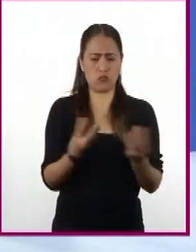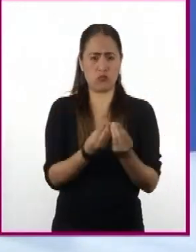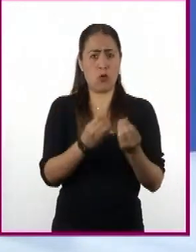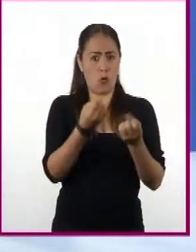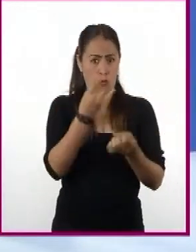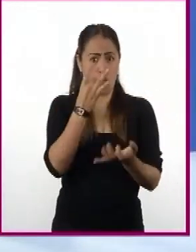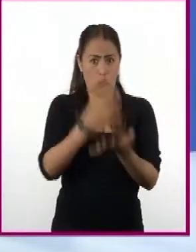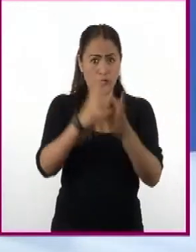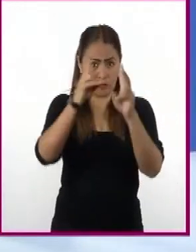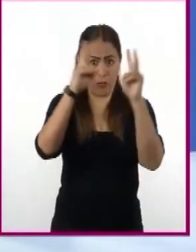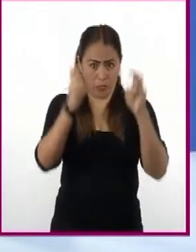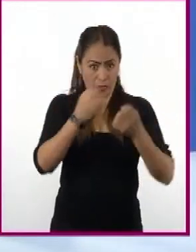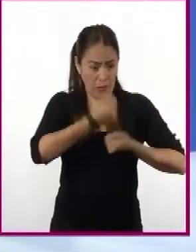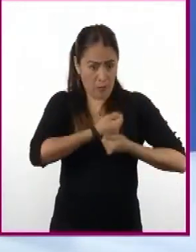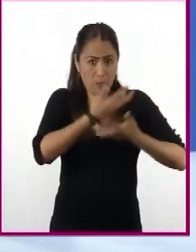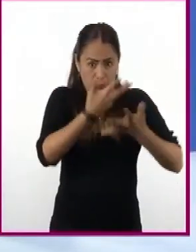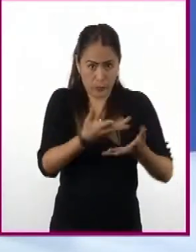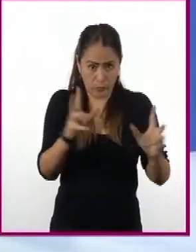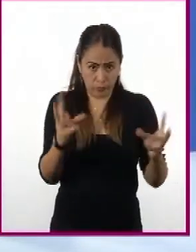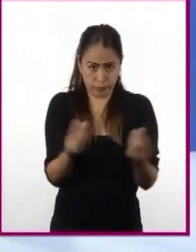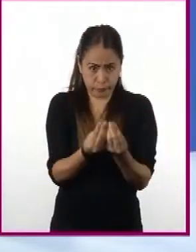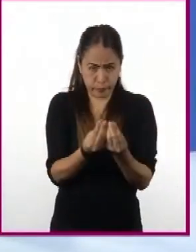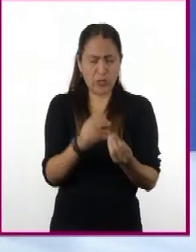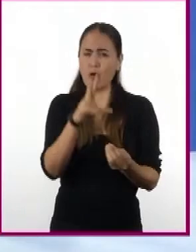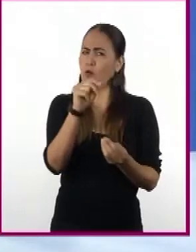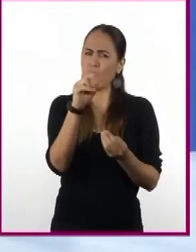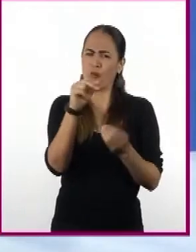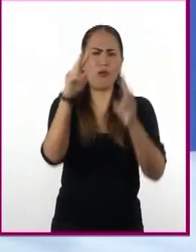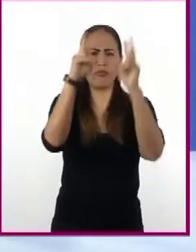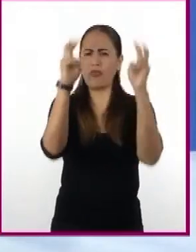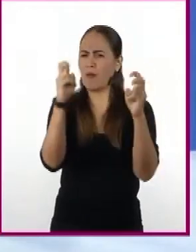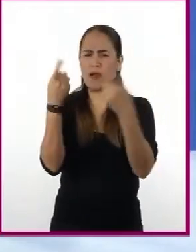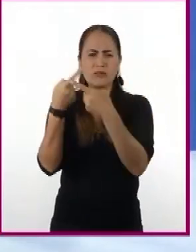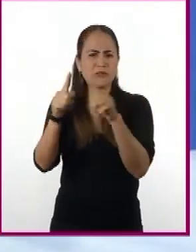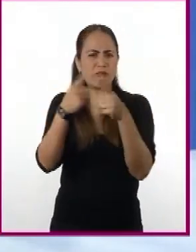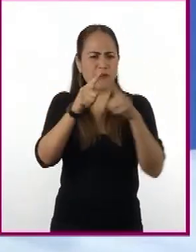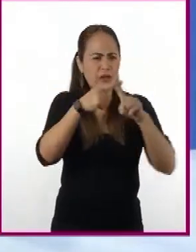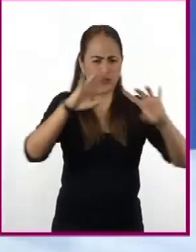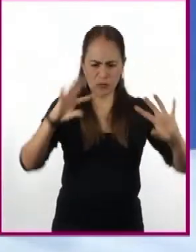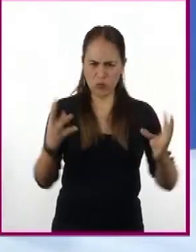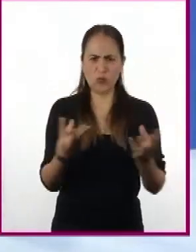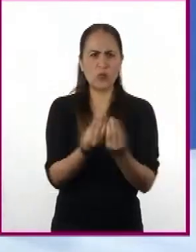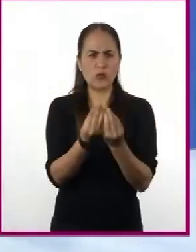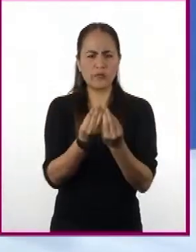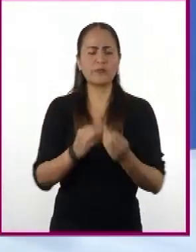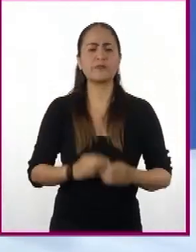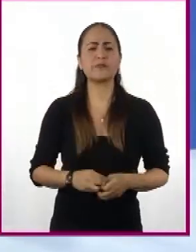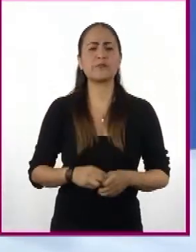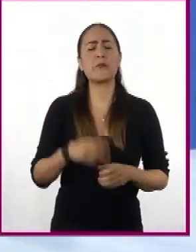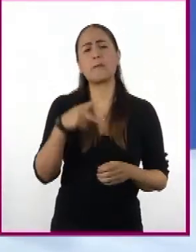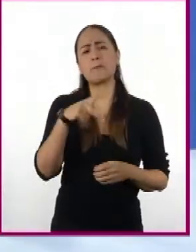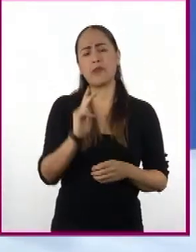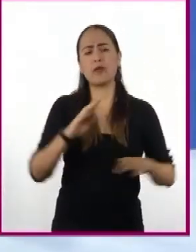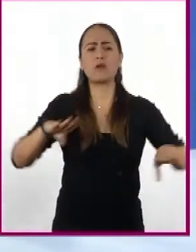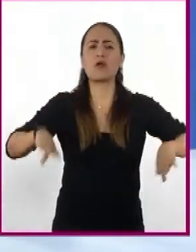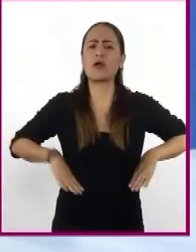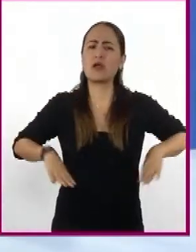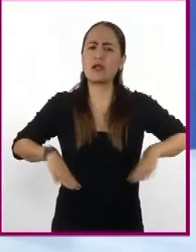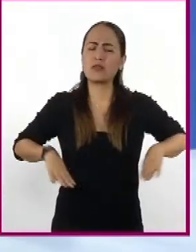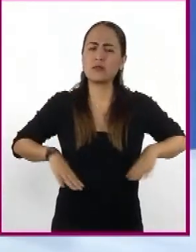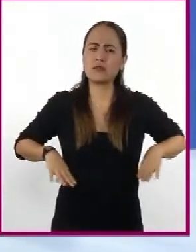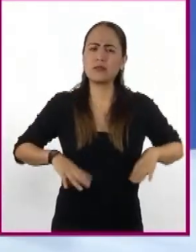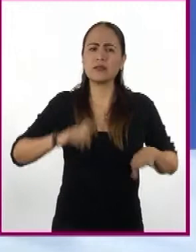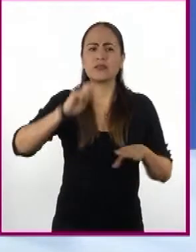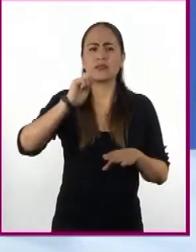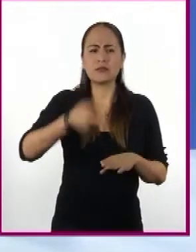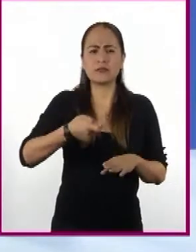poesía, sino una compilación de diversos tipos de textos, pero con la característica de contar,